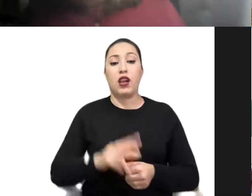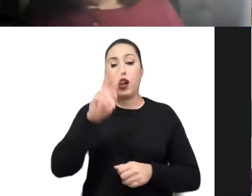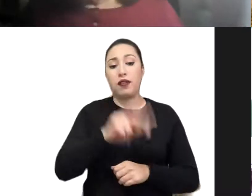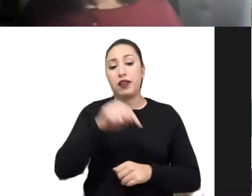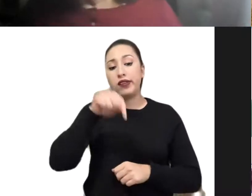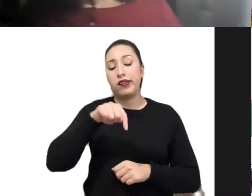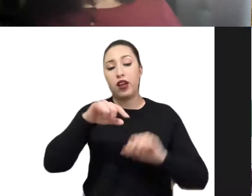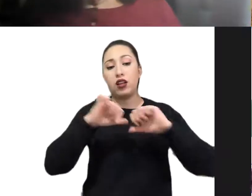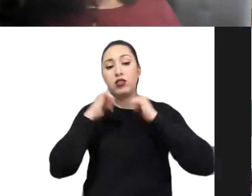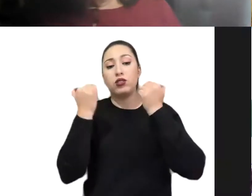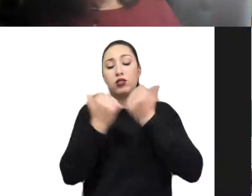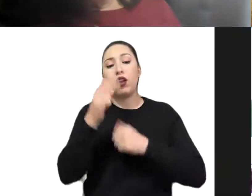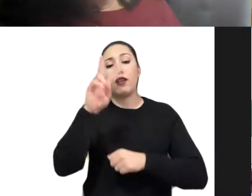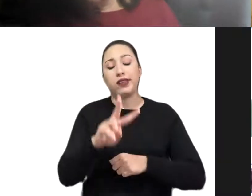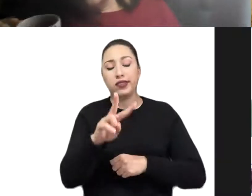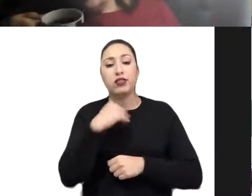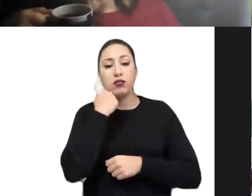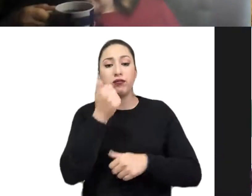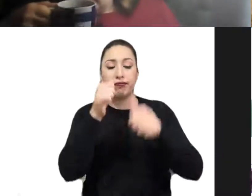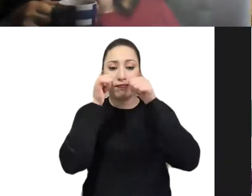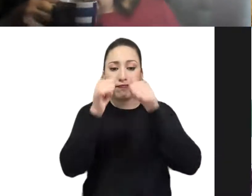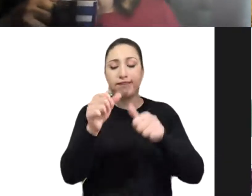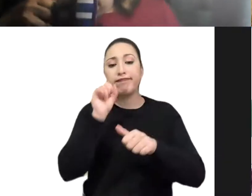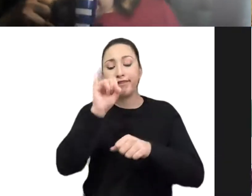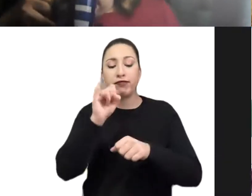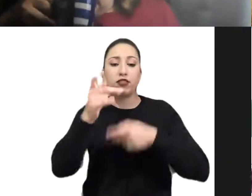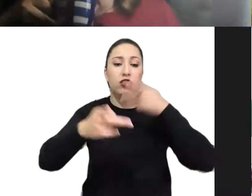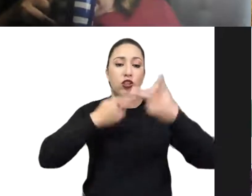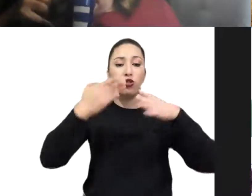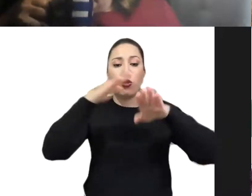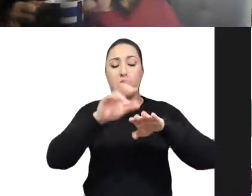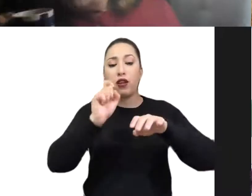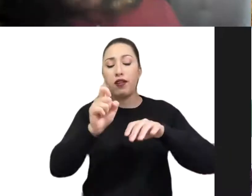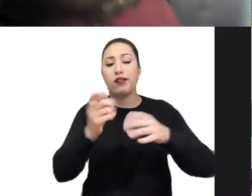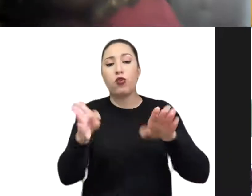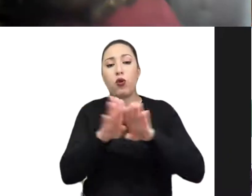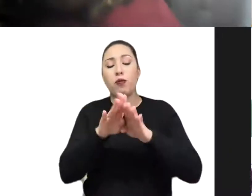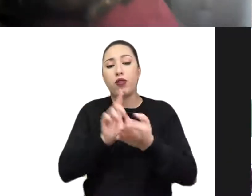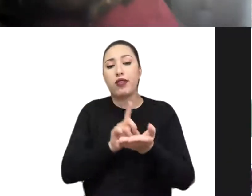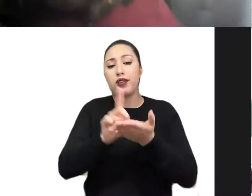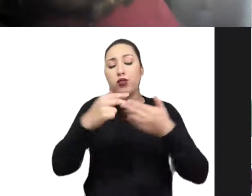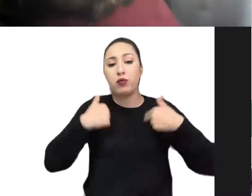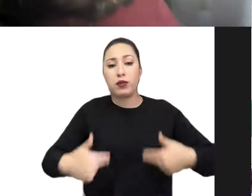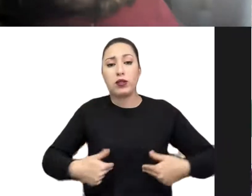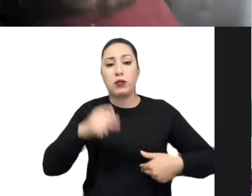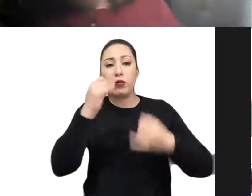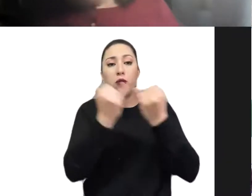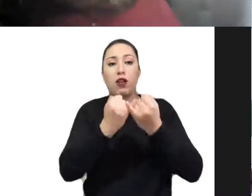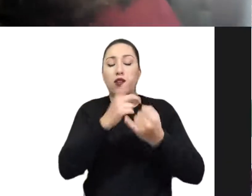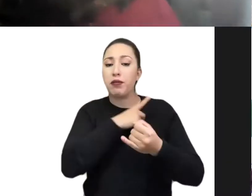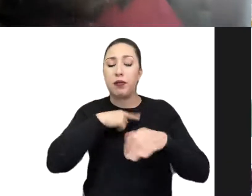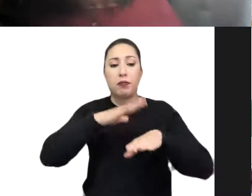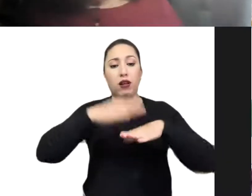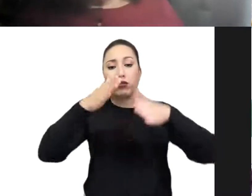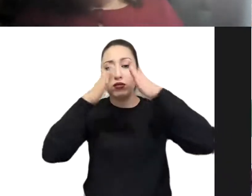prestos a hablar de ese enfoque de derechos humanos, de la perspectiva de género que tendría que estar en el centro del